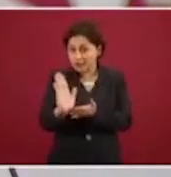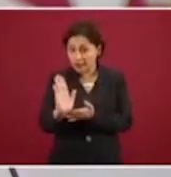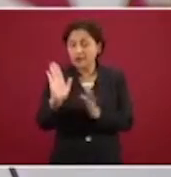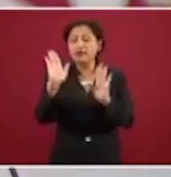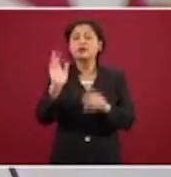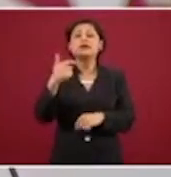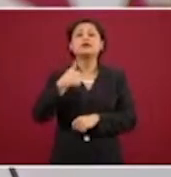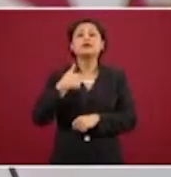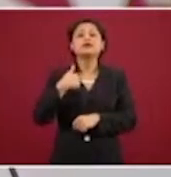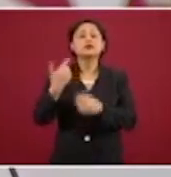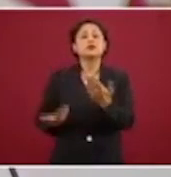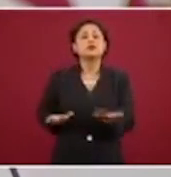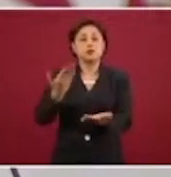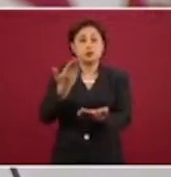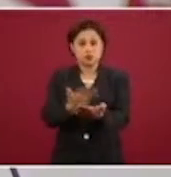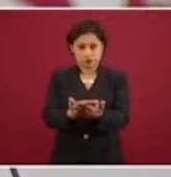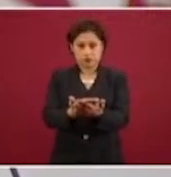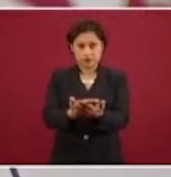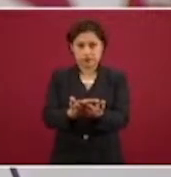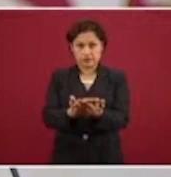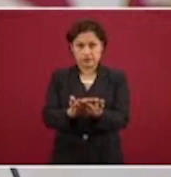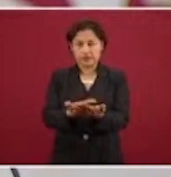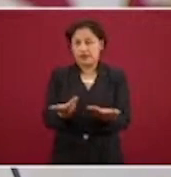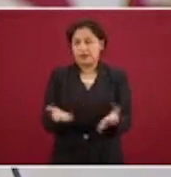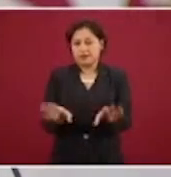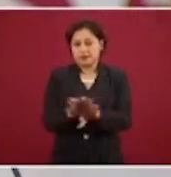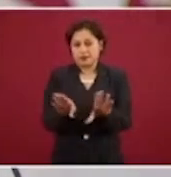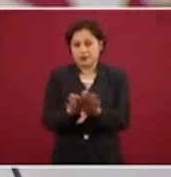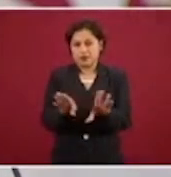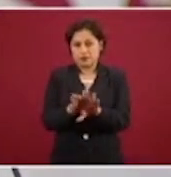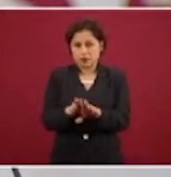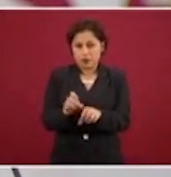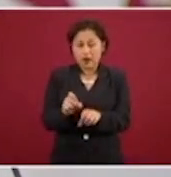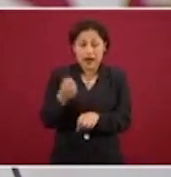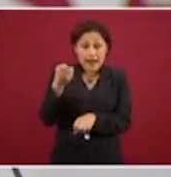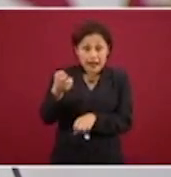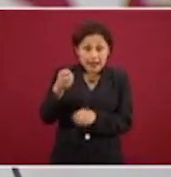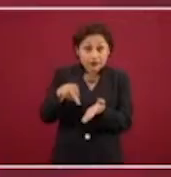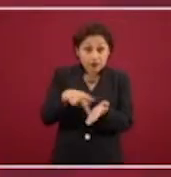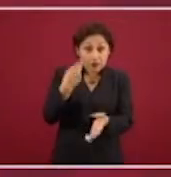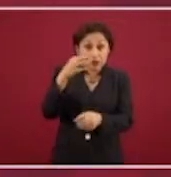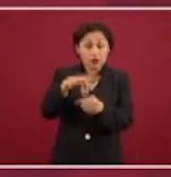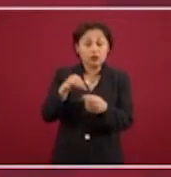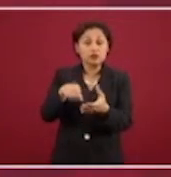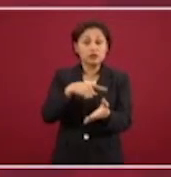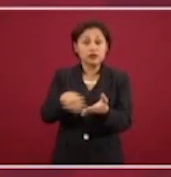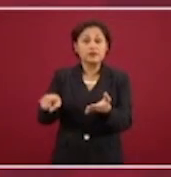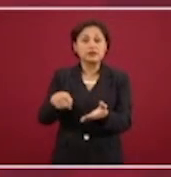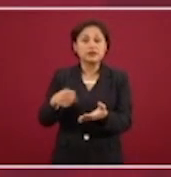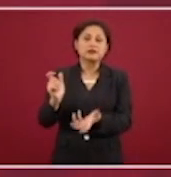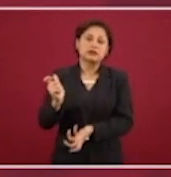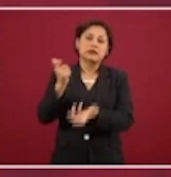para que no costara el mismo día de la elección federal,